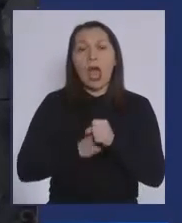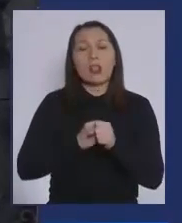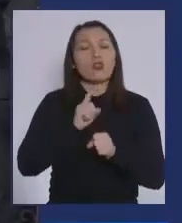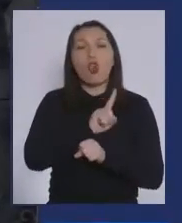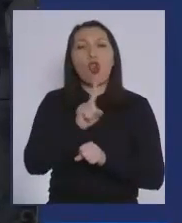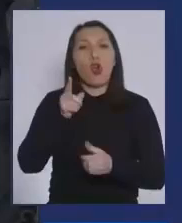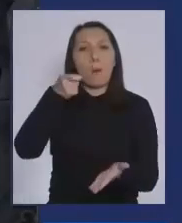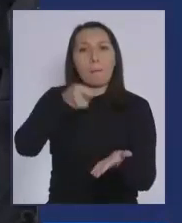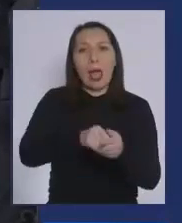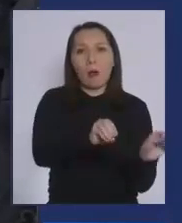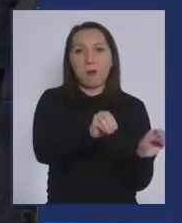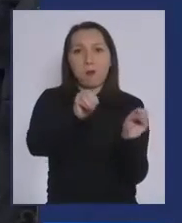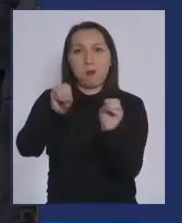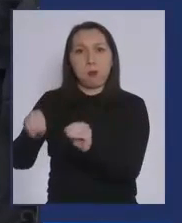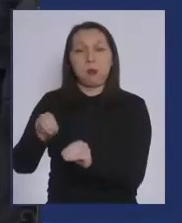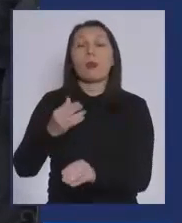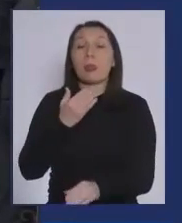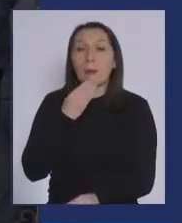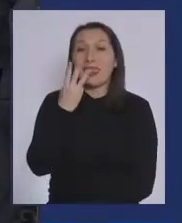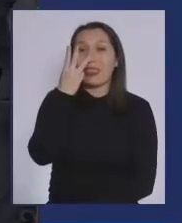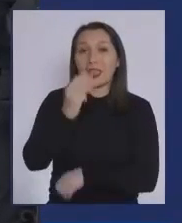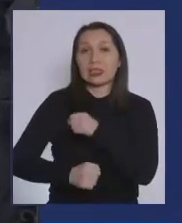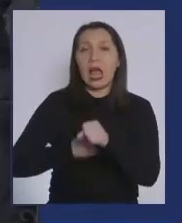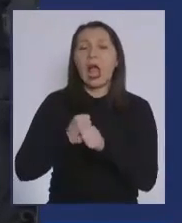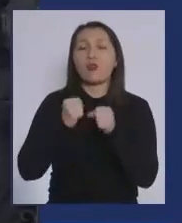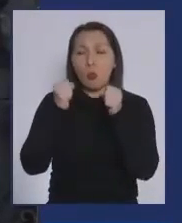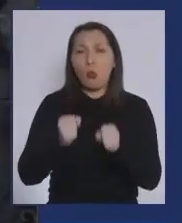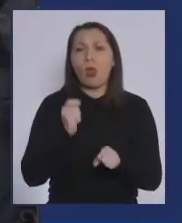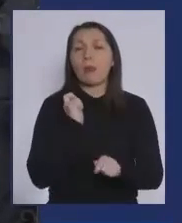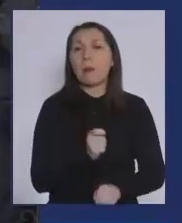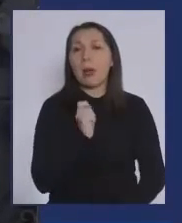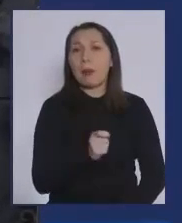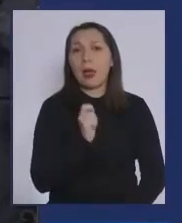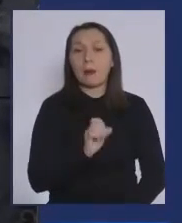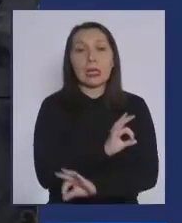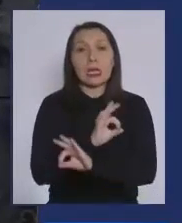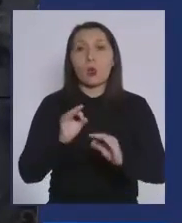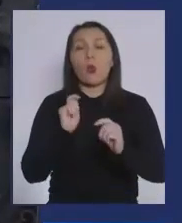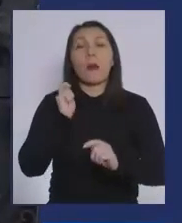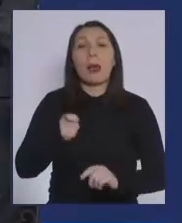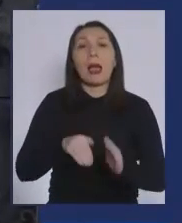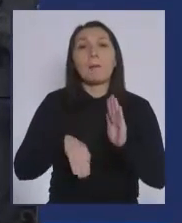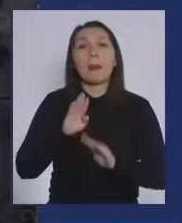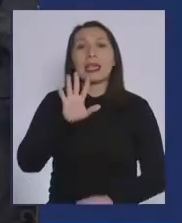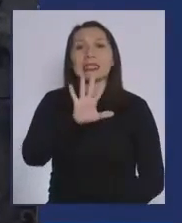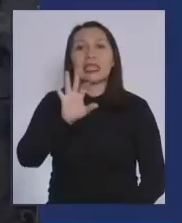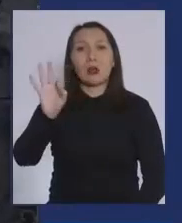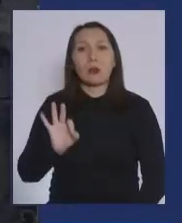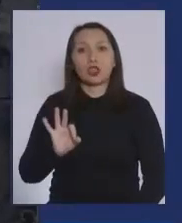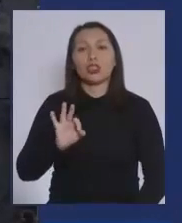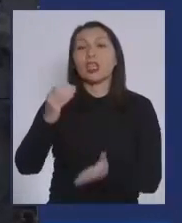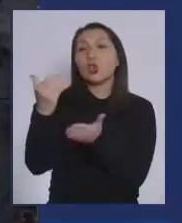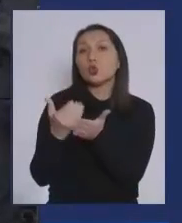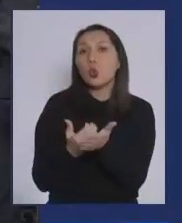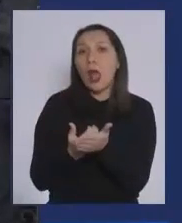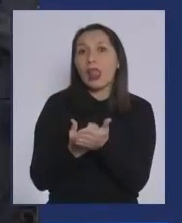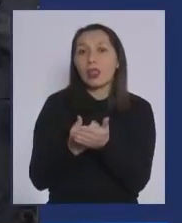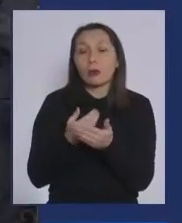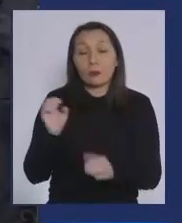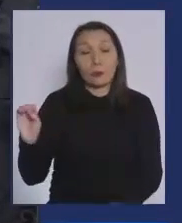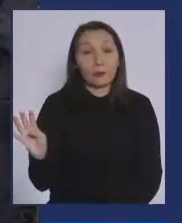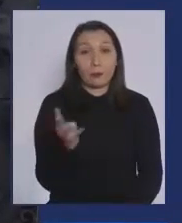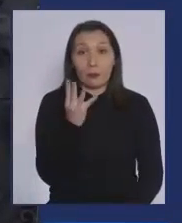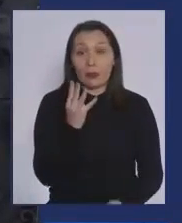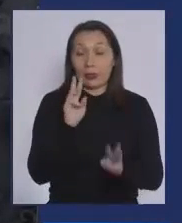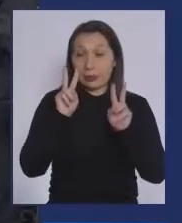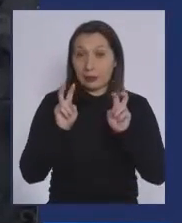y tres años de pago y nadie va a pagar más del 5 por ciento de sus ingresos y cuarto